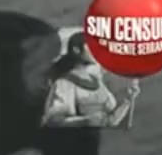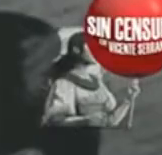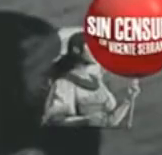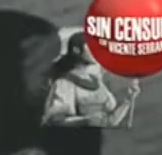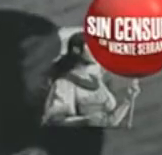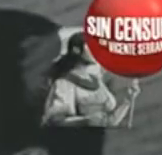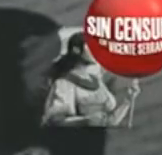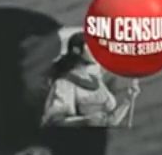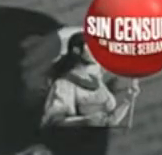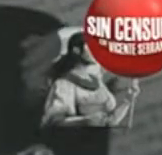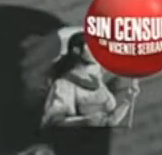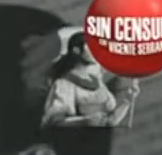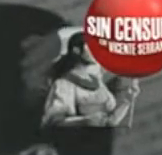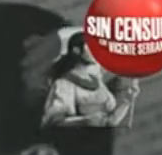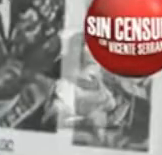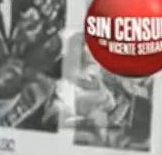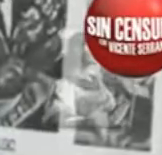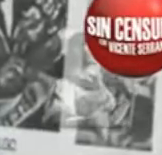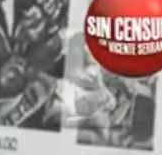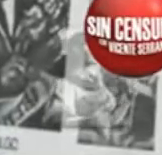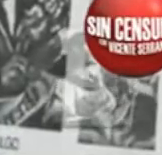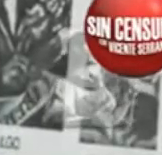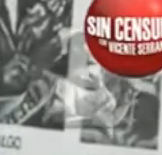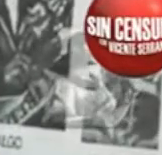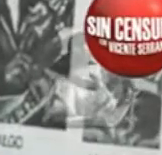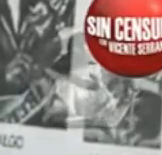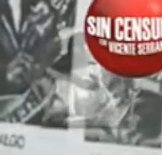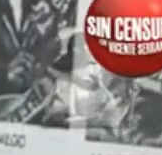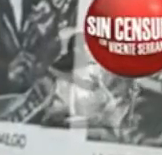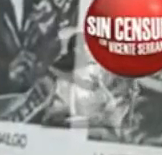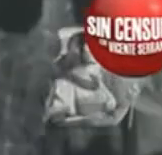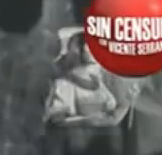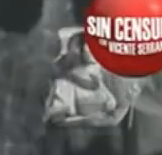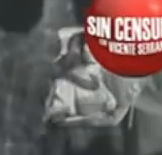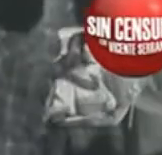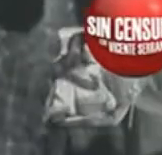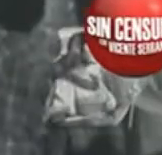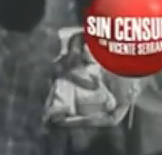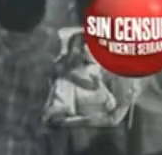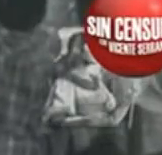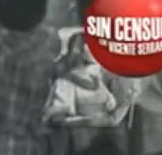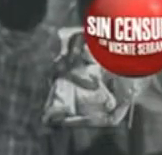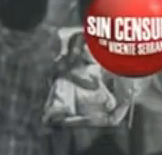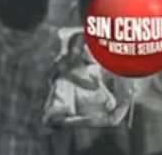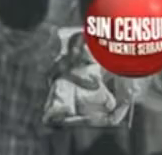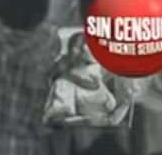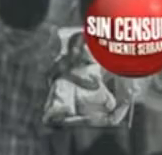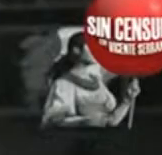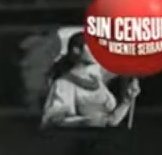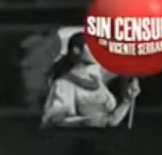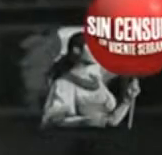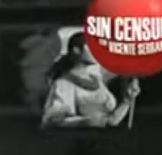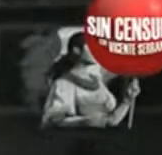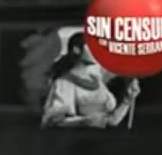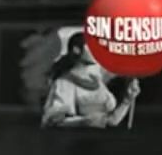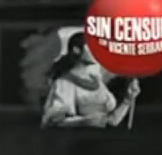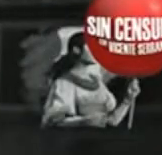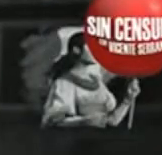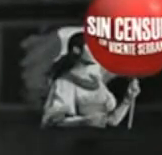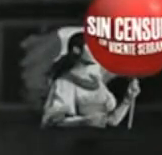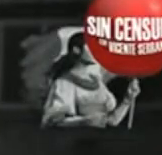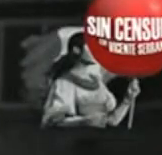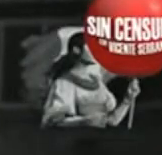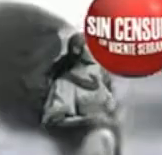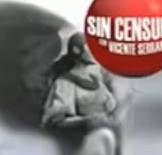propuso los libros de texto, útiles escolares y uniformes para los estudiantes más pobres. Estaba convencido